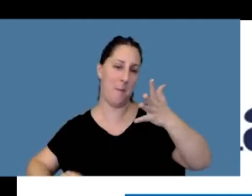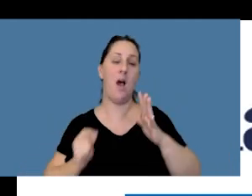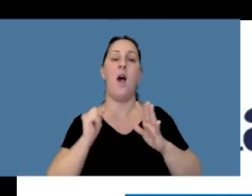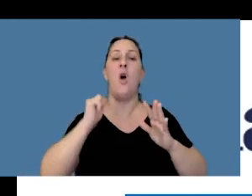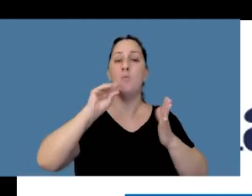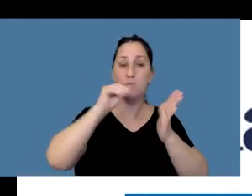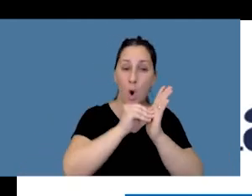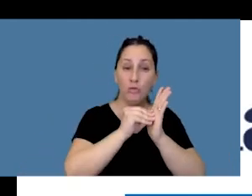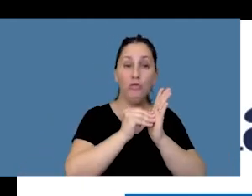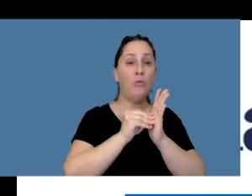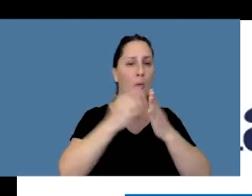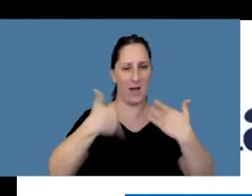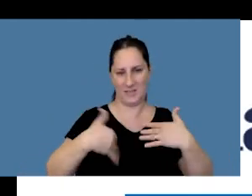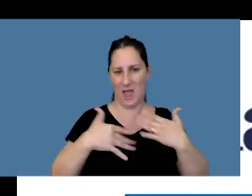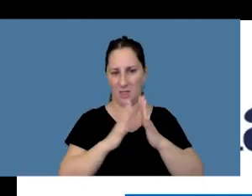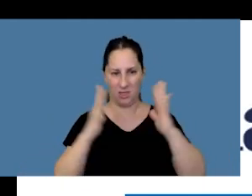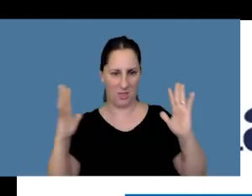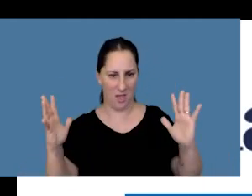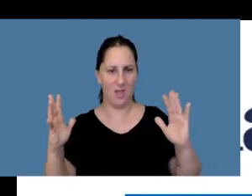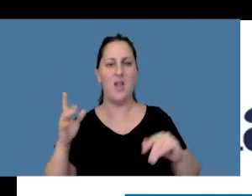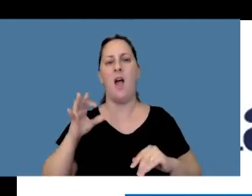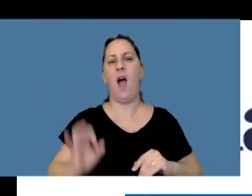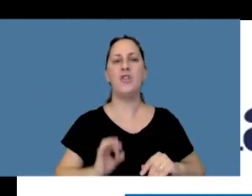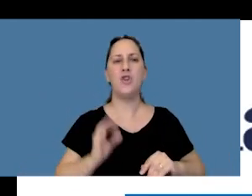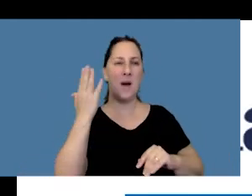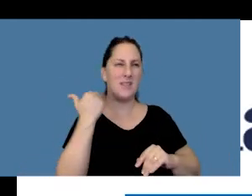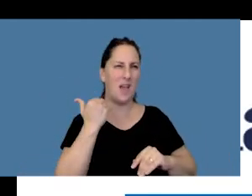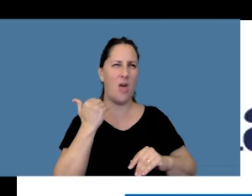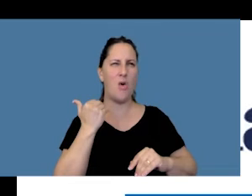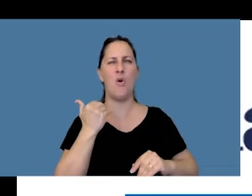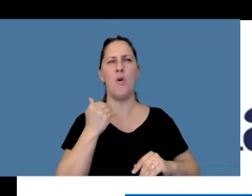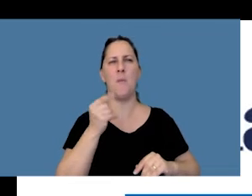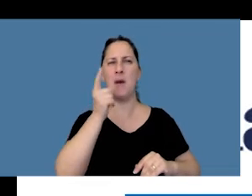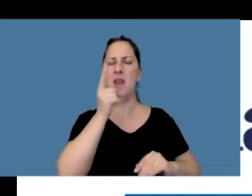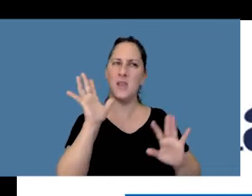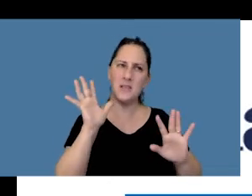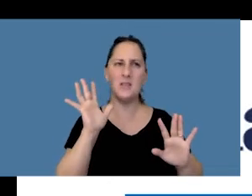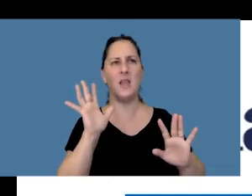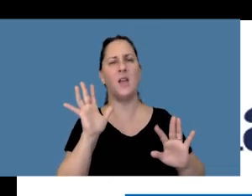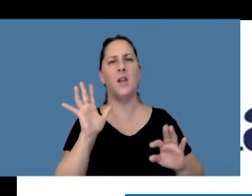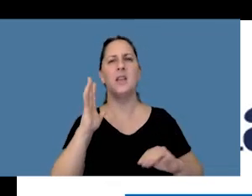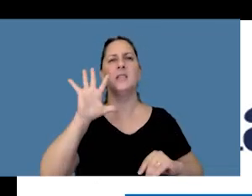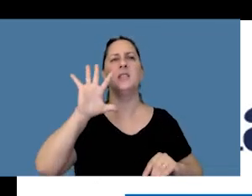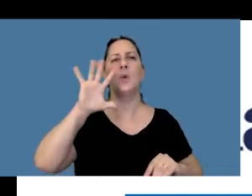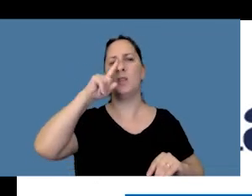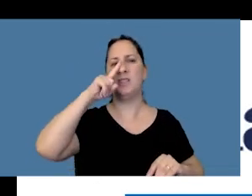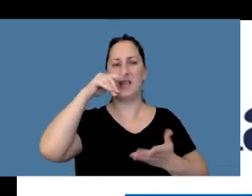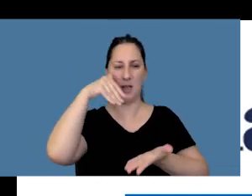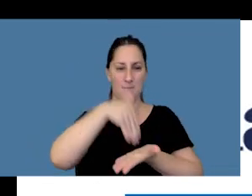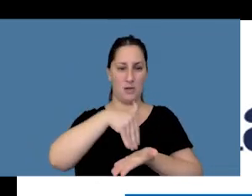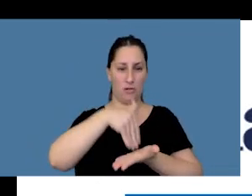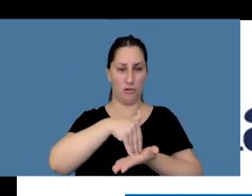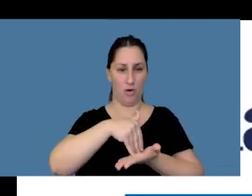amplio. Estaba, digamos, el año pasado, si mal no recuerdo, en 57 millones ante la